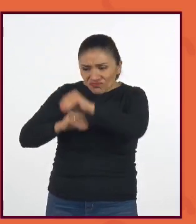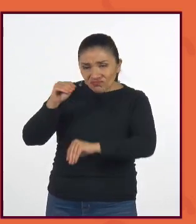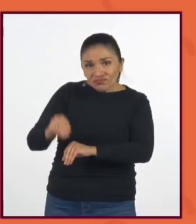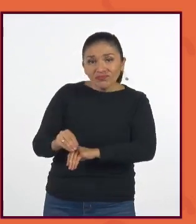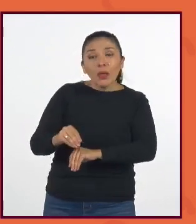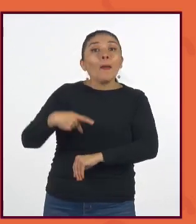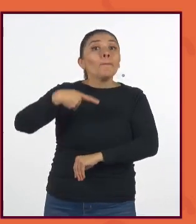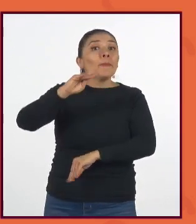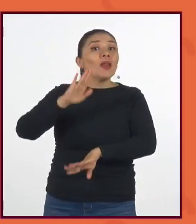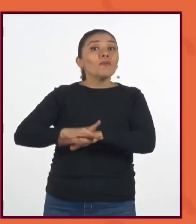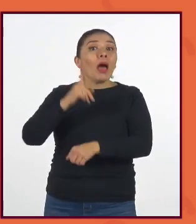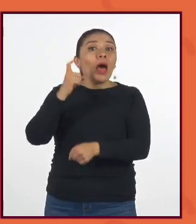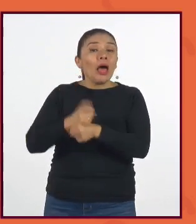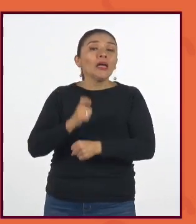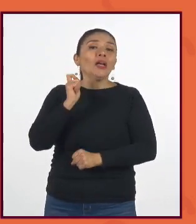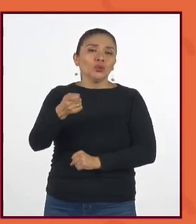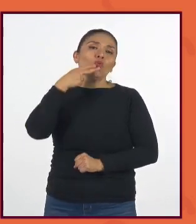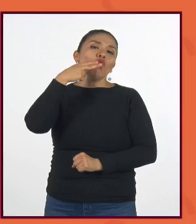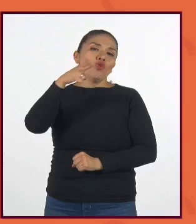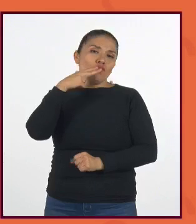pero sobre todo sigue siendo fumada.